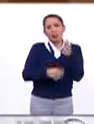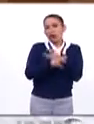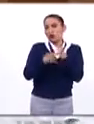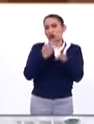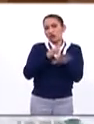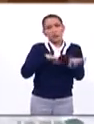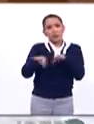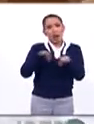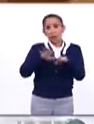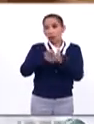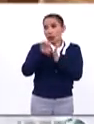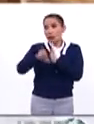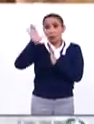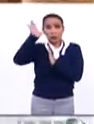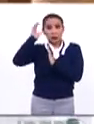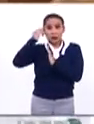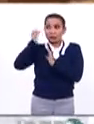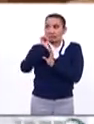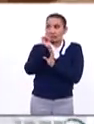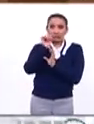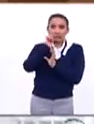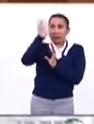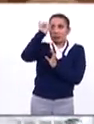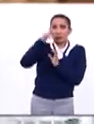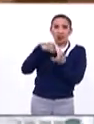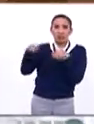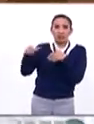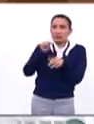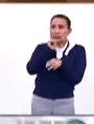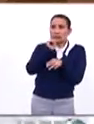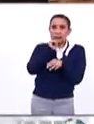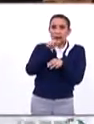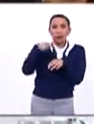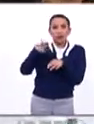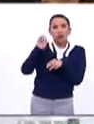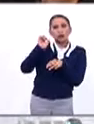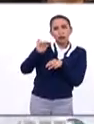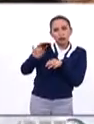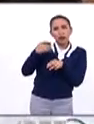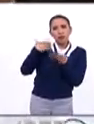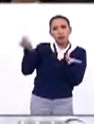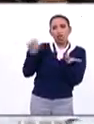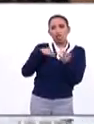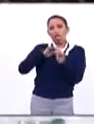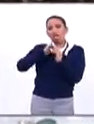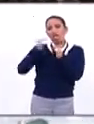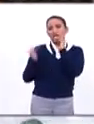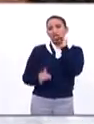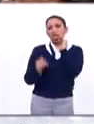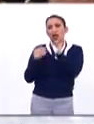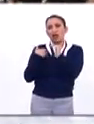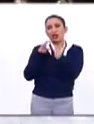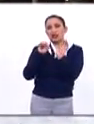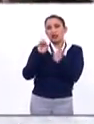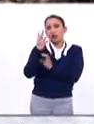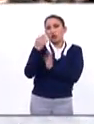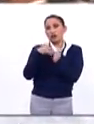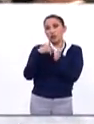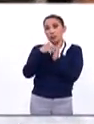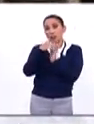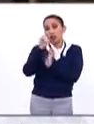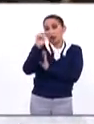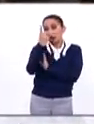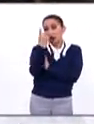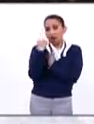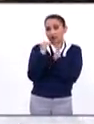en el caso de China, que con los que no tenemos un acuerdo de libre comercio, pero sí un tremendo déficit de alrededor de 64 mil millones